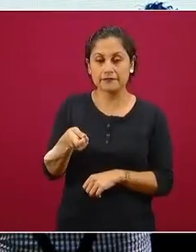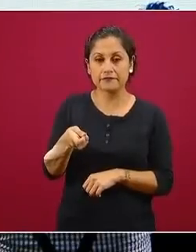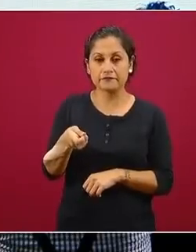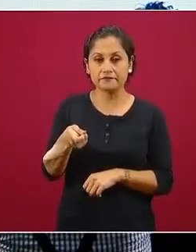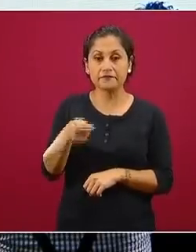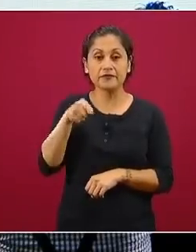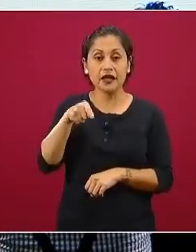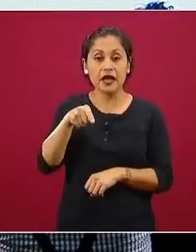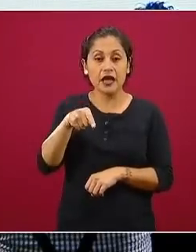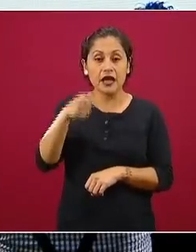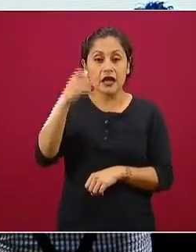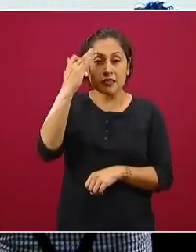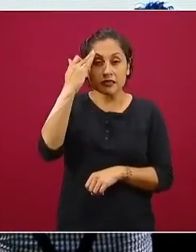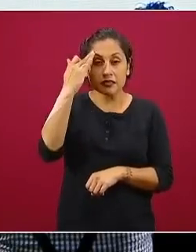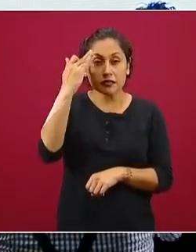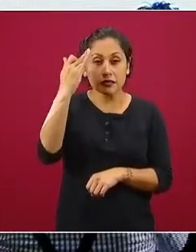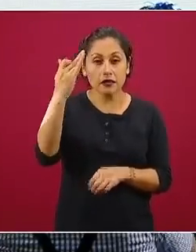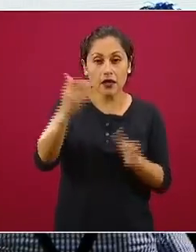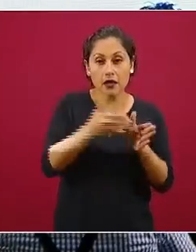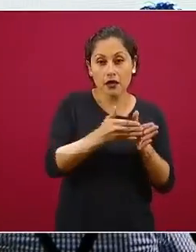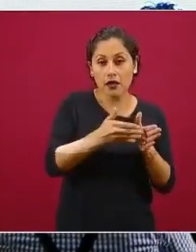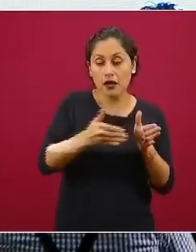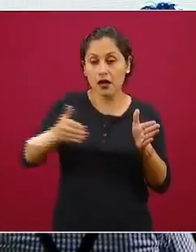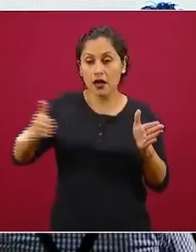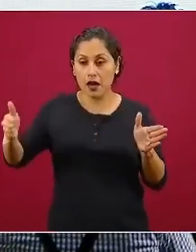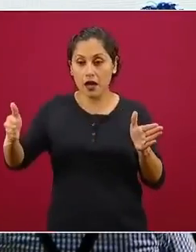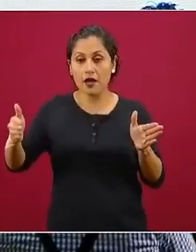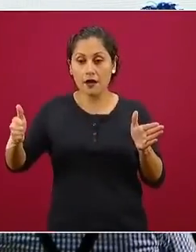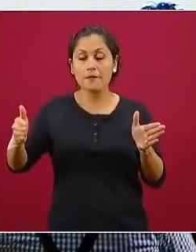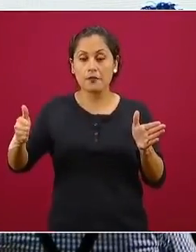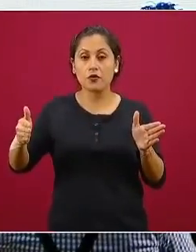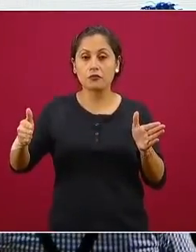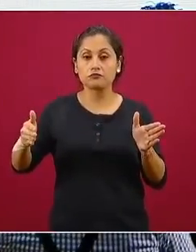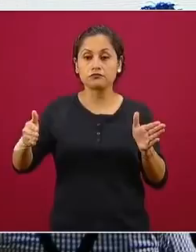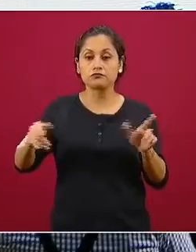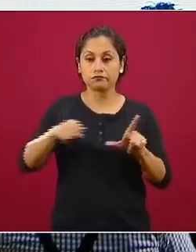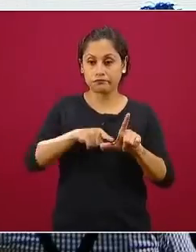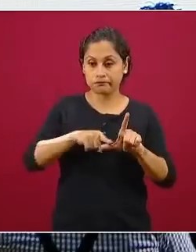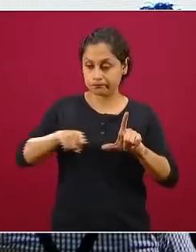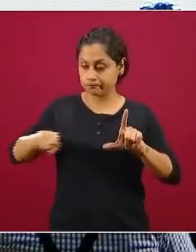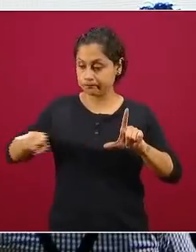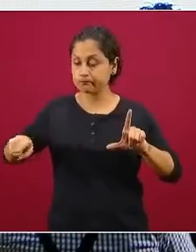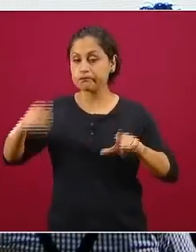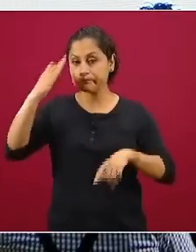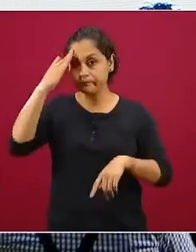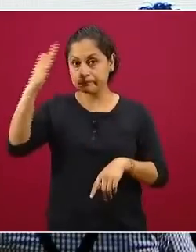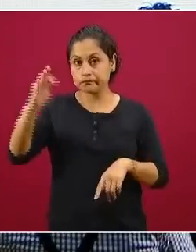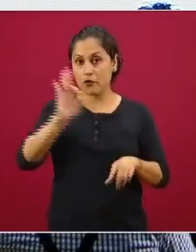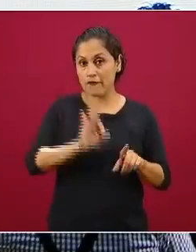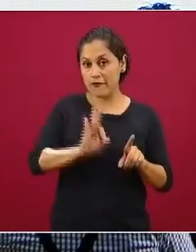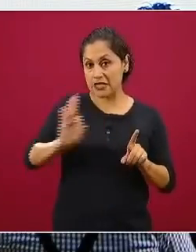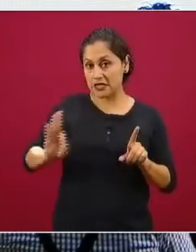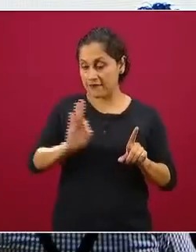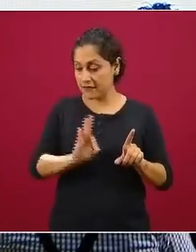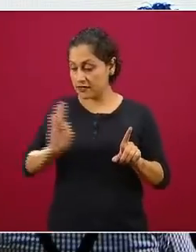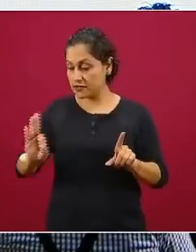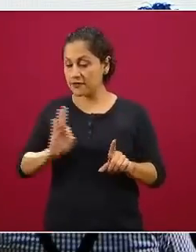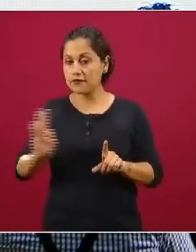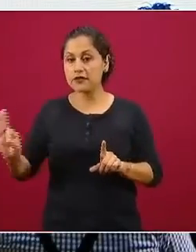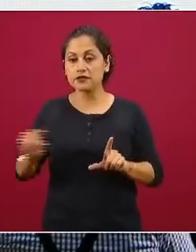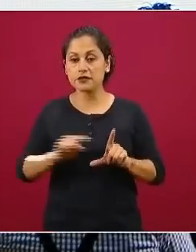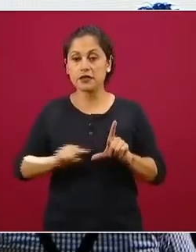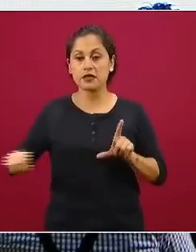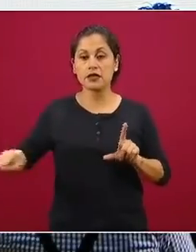del tiempo, que está representado en este eje. Aquí están las distintas fechas. Y empezamos aquí desde